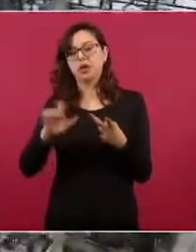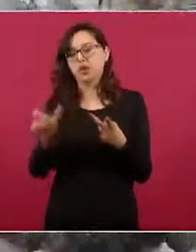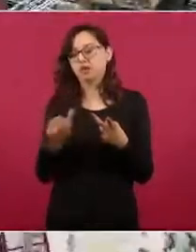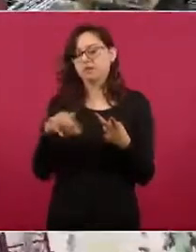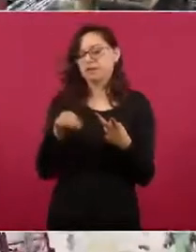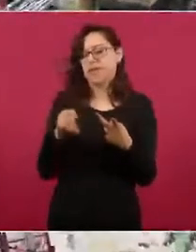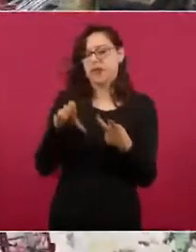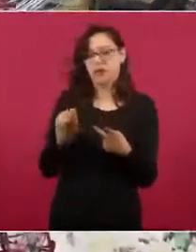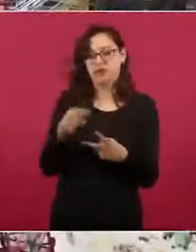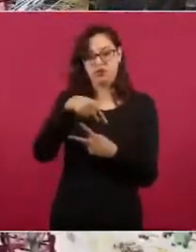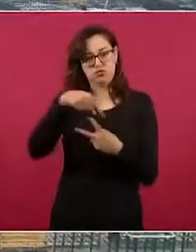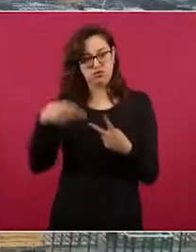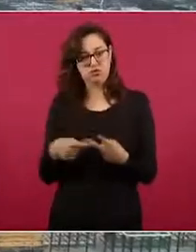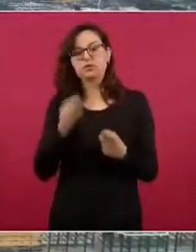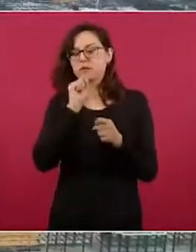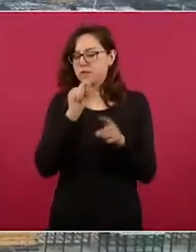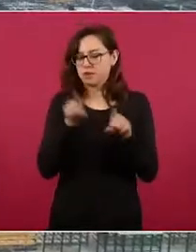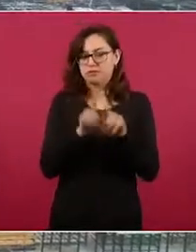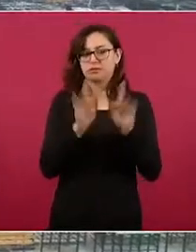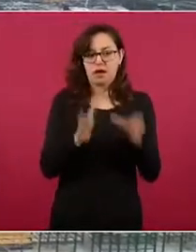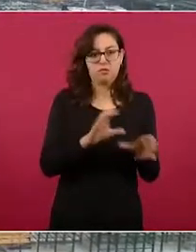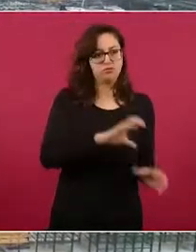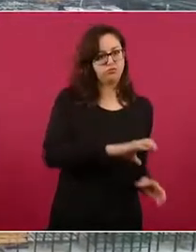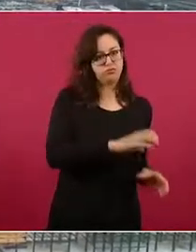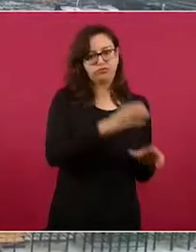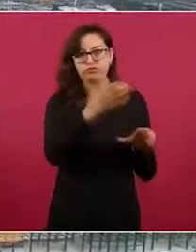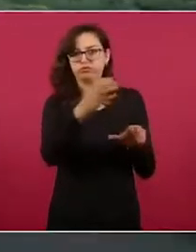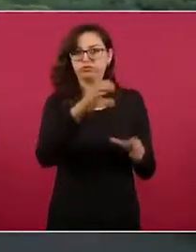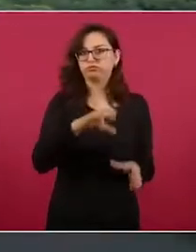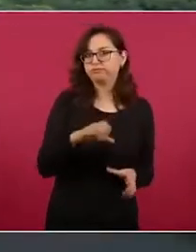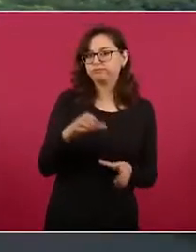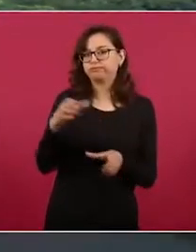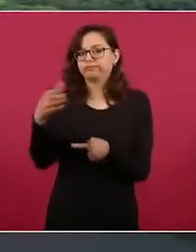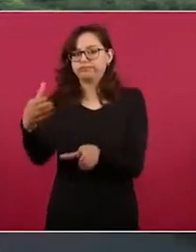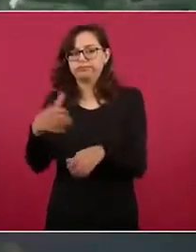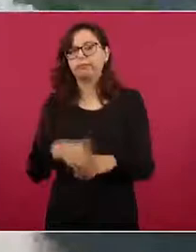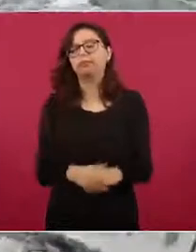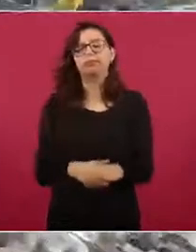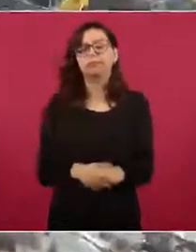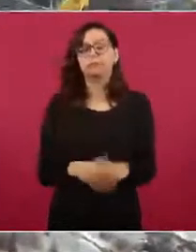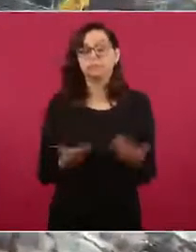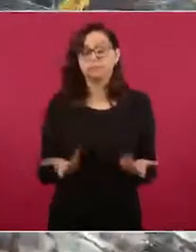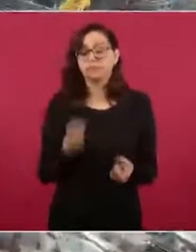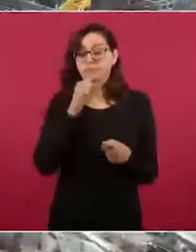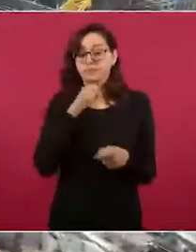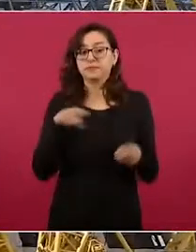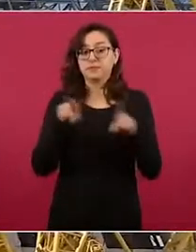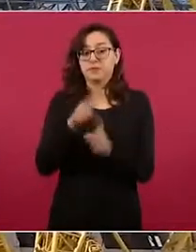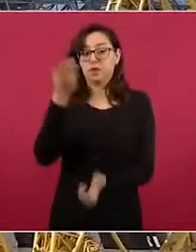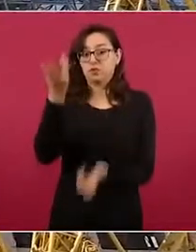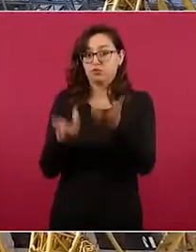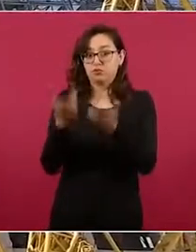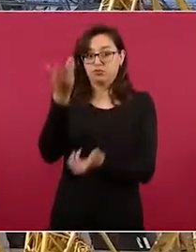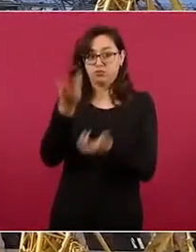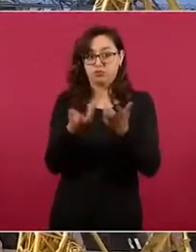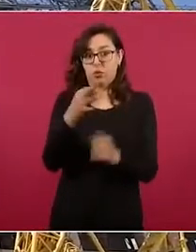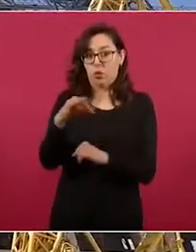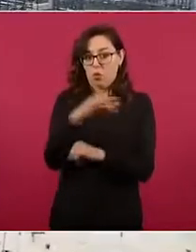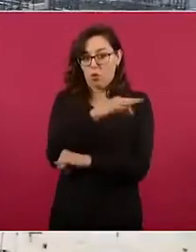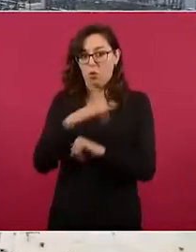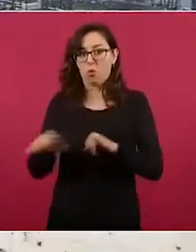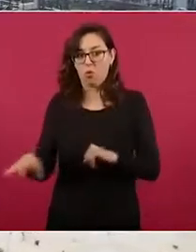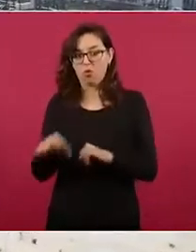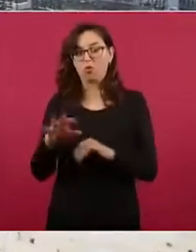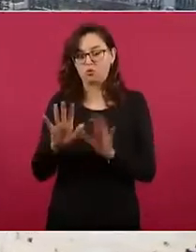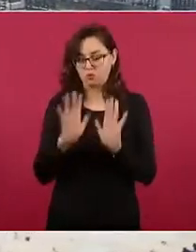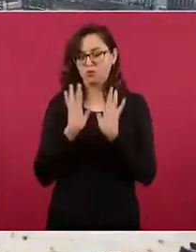torre desisohexanizadora. De igual manera, se instaló el módulo 14 del quemador elevado del sistema de desfogue y se concluyó el montaje de la